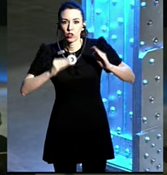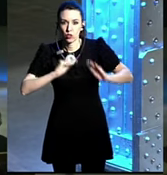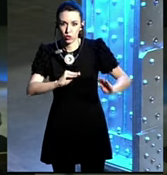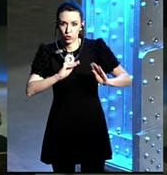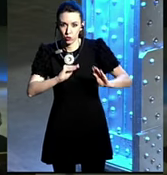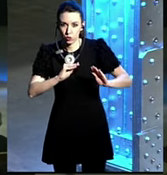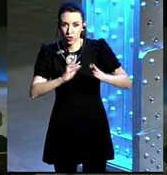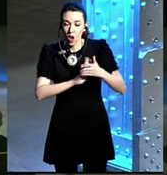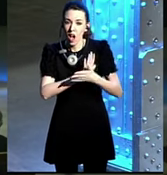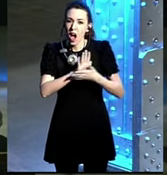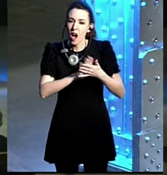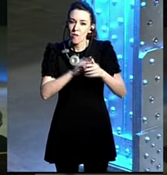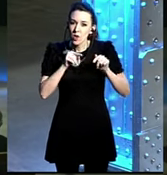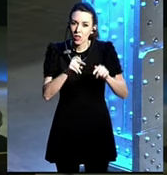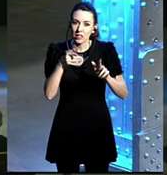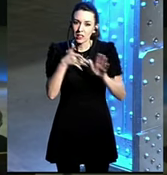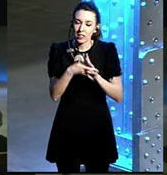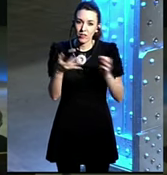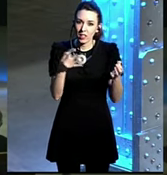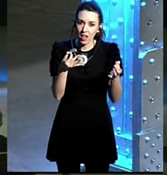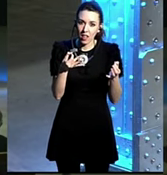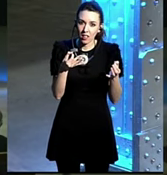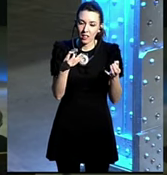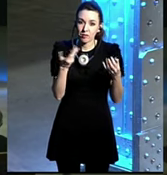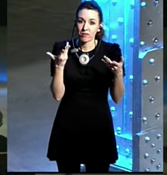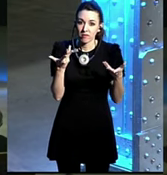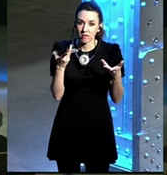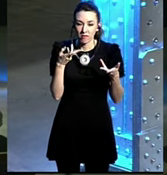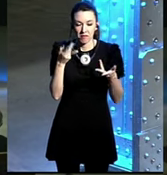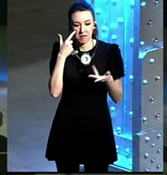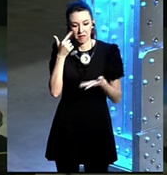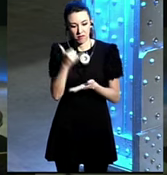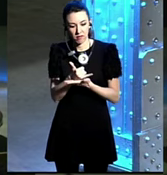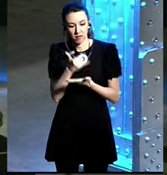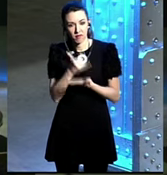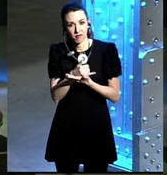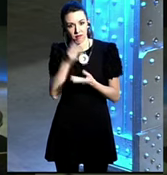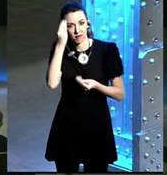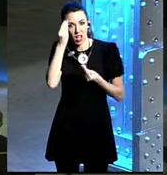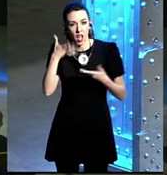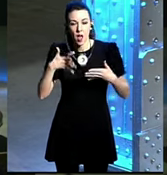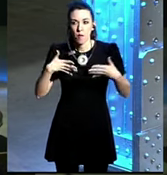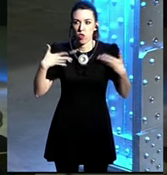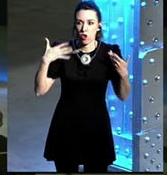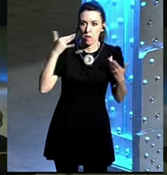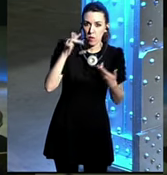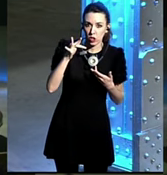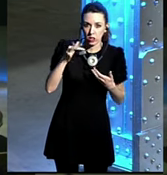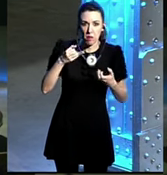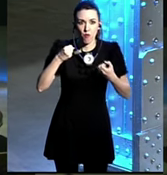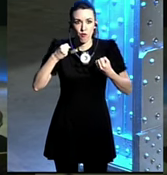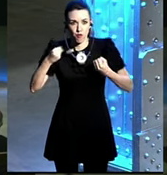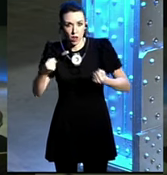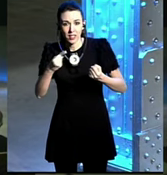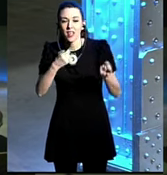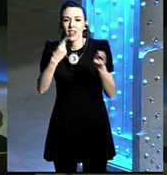hablo de eso, lo que quiero decir es que para poder experimentar lo que consideramos emociones positivas y fuertes,